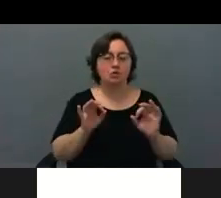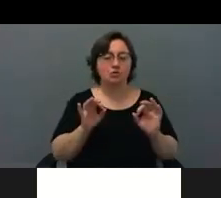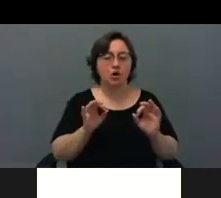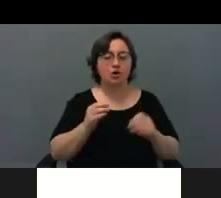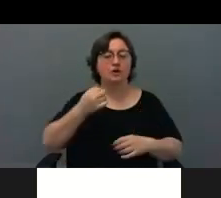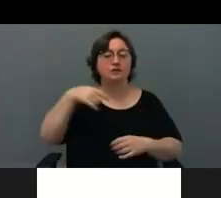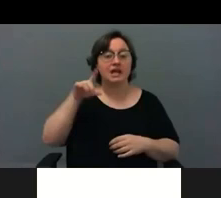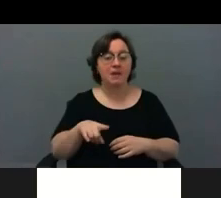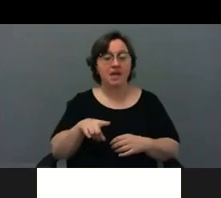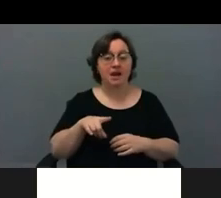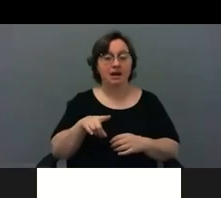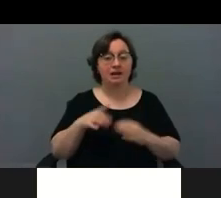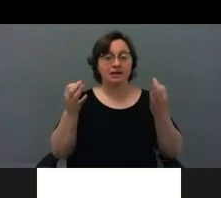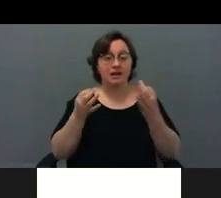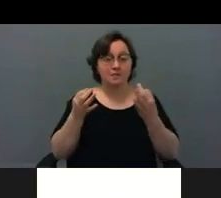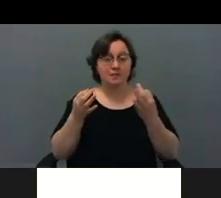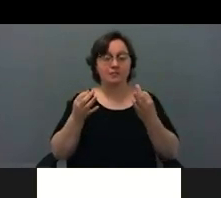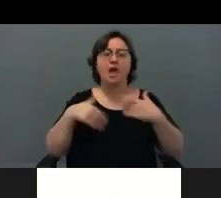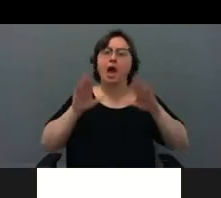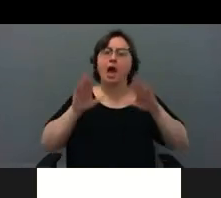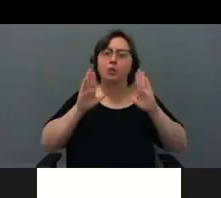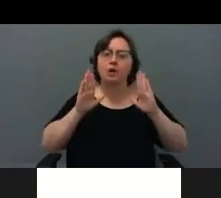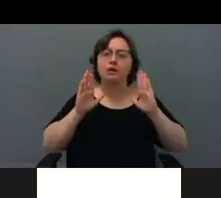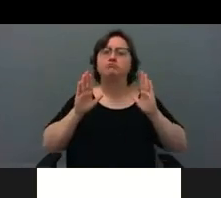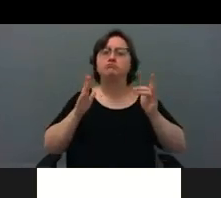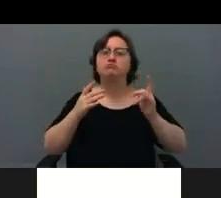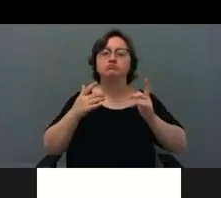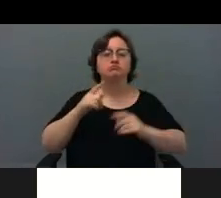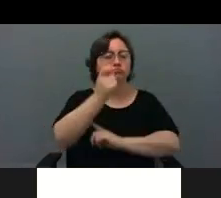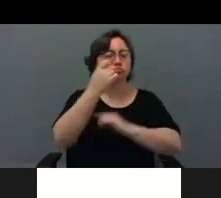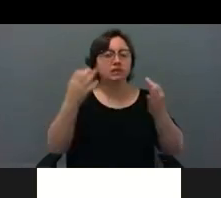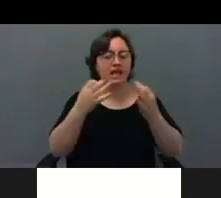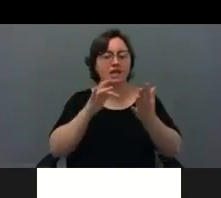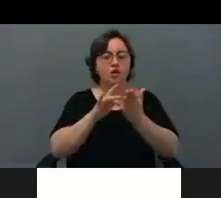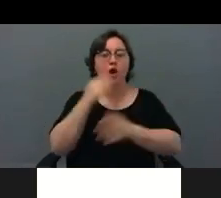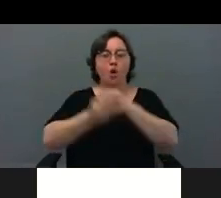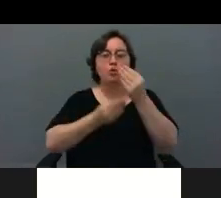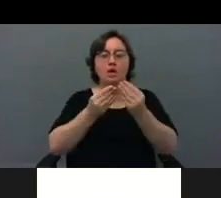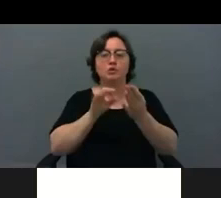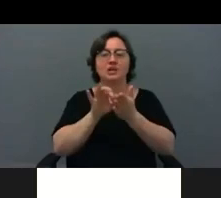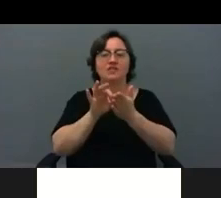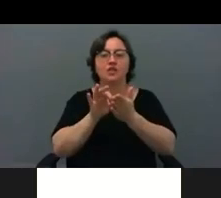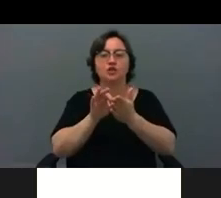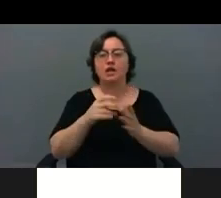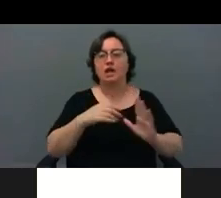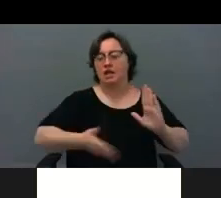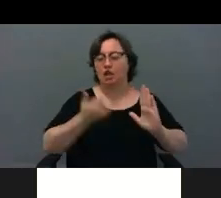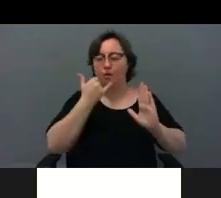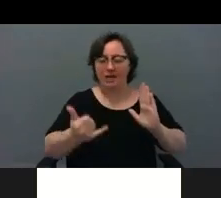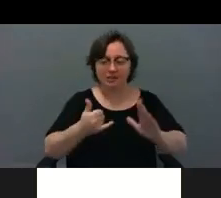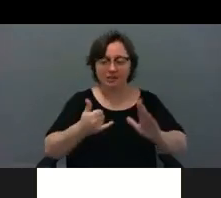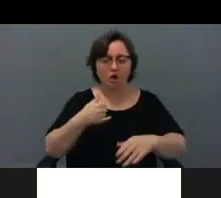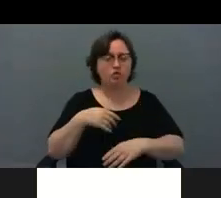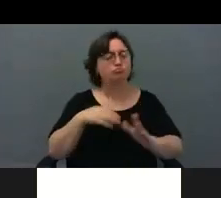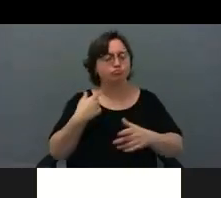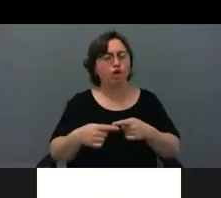también, aunque hemos conseguido, también usamos los electrodomésticos, y aunque hemos